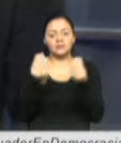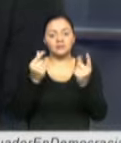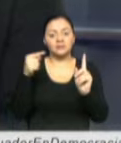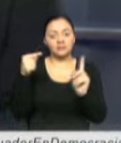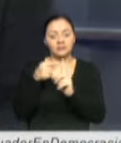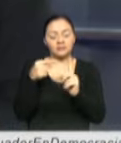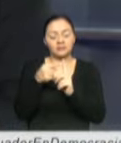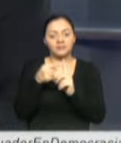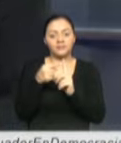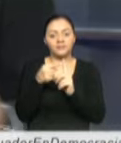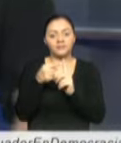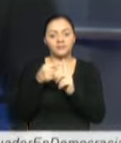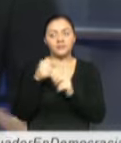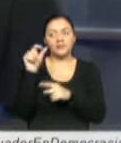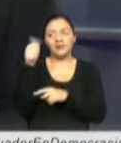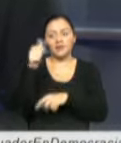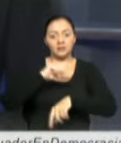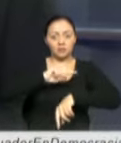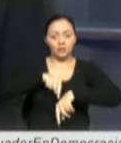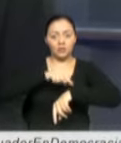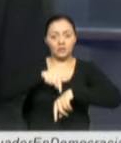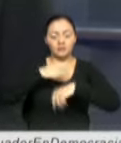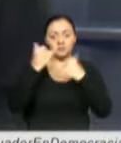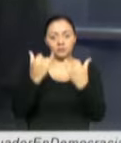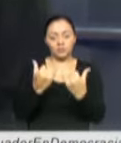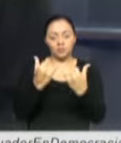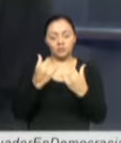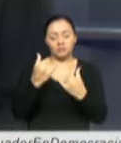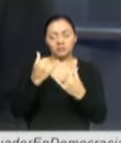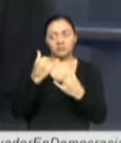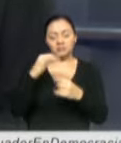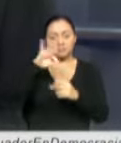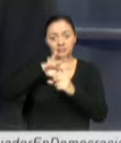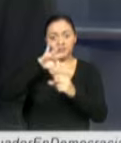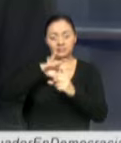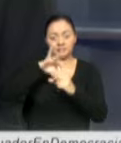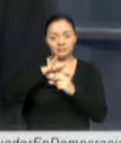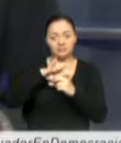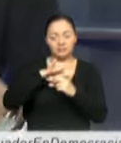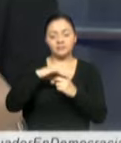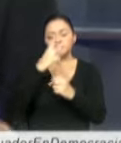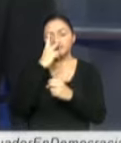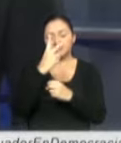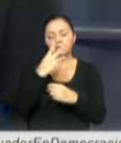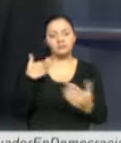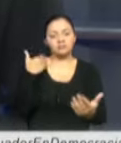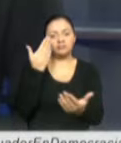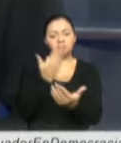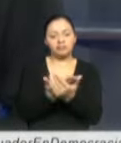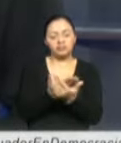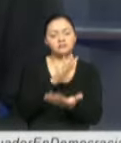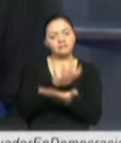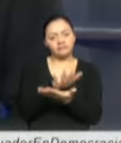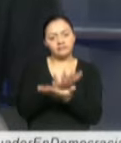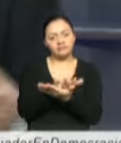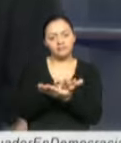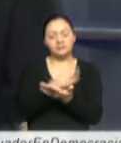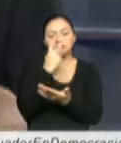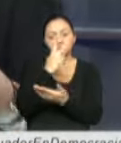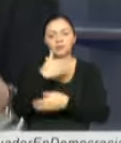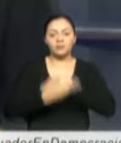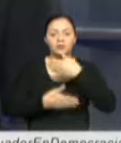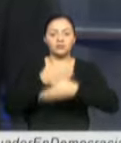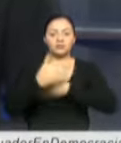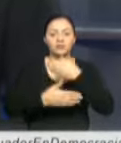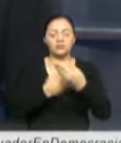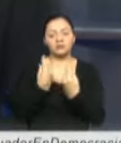estas casi 10 horas que estarán abiertos los recintos electorales se acerquen de manera pacífica. Por supuesto, el proceso